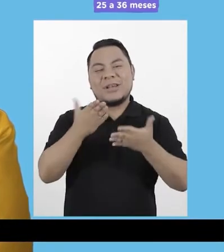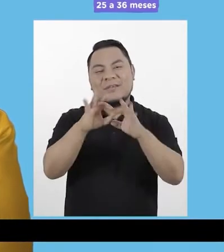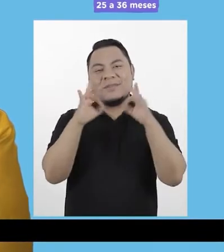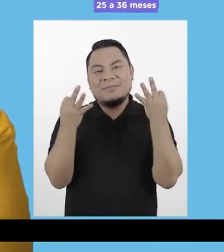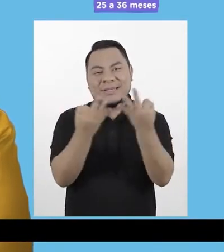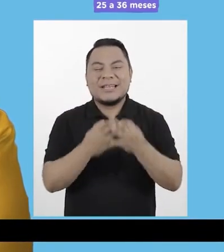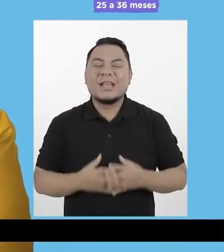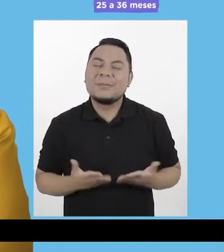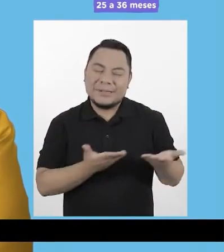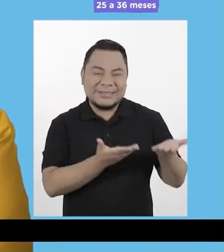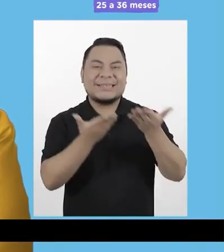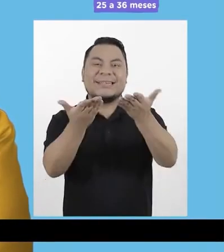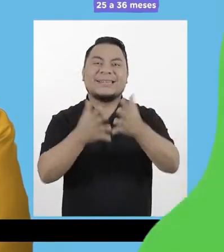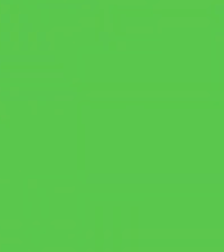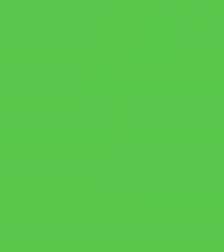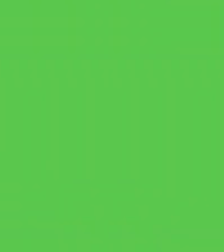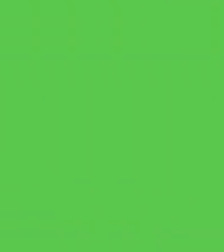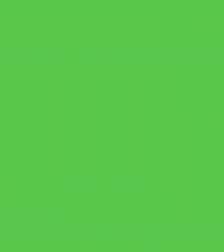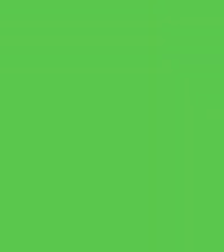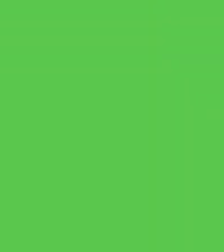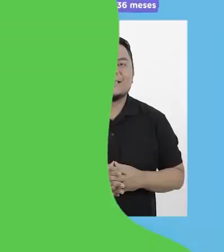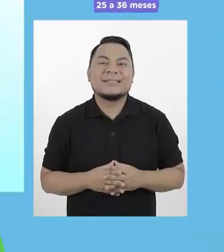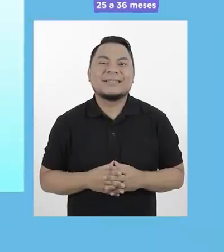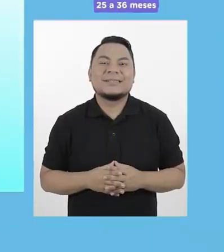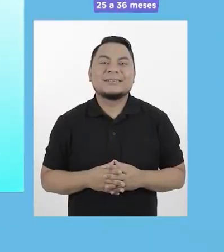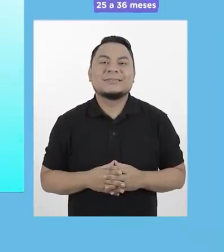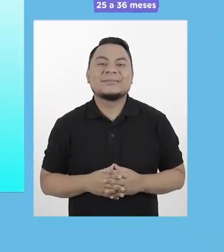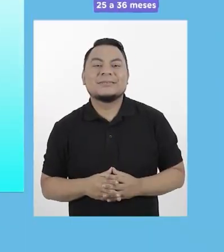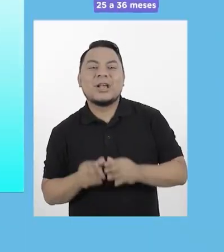en familia. Adelante.